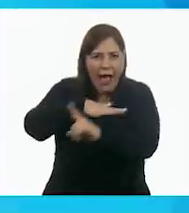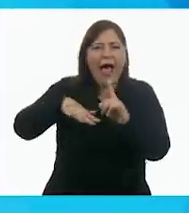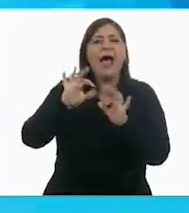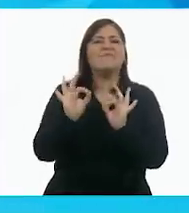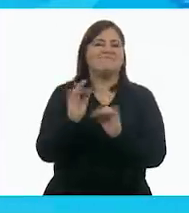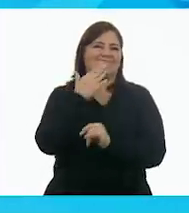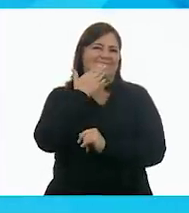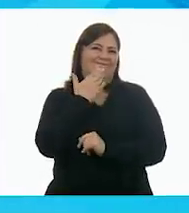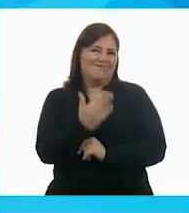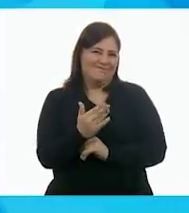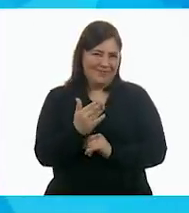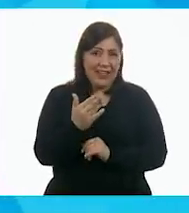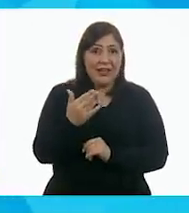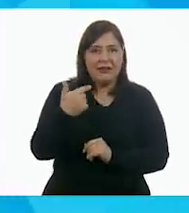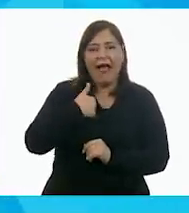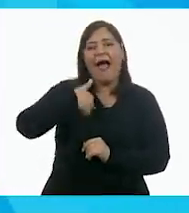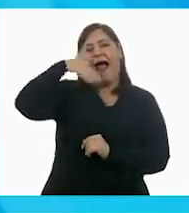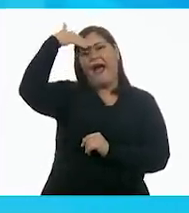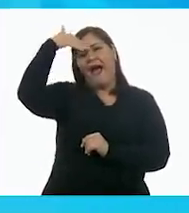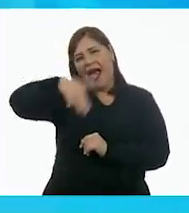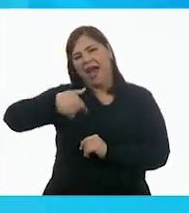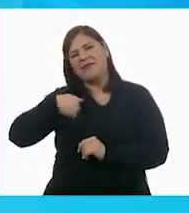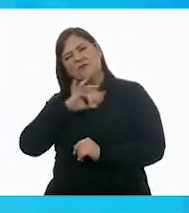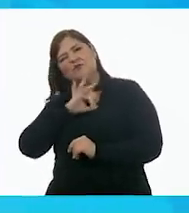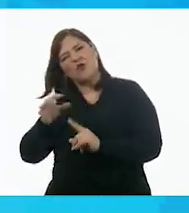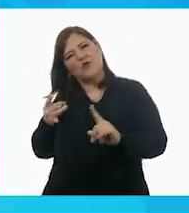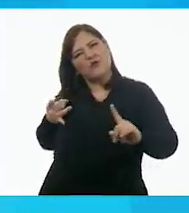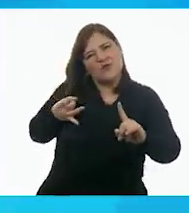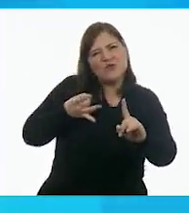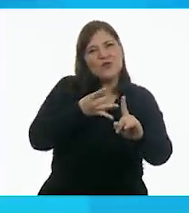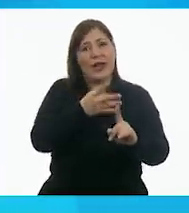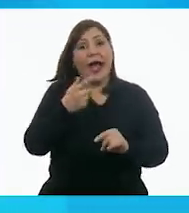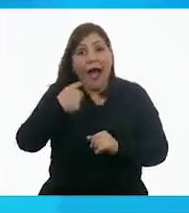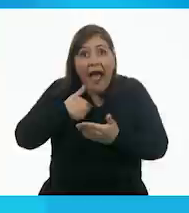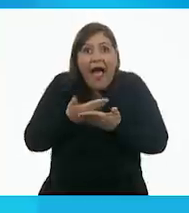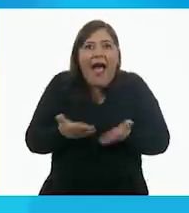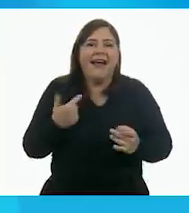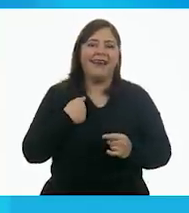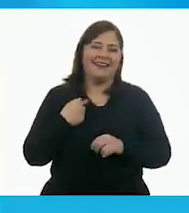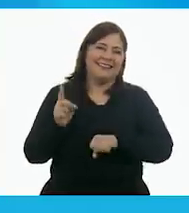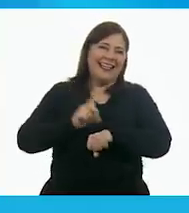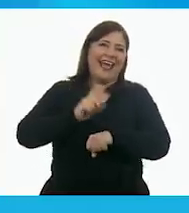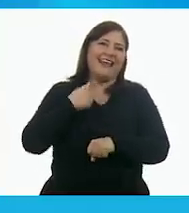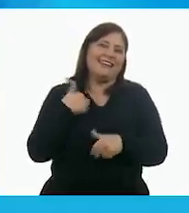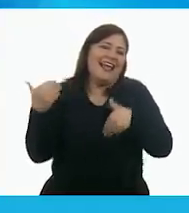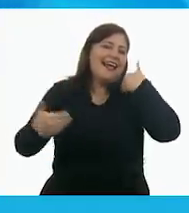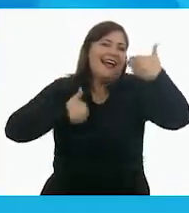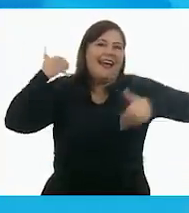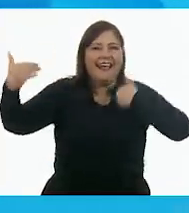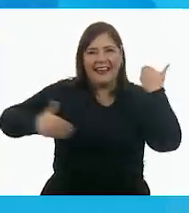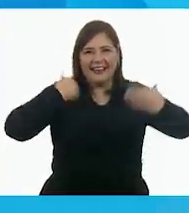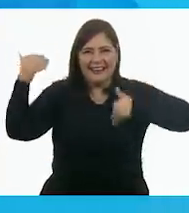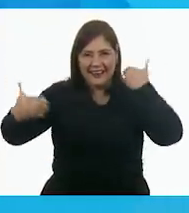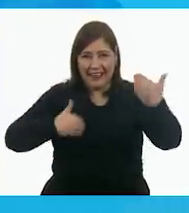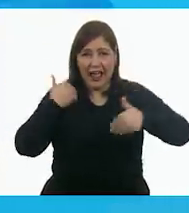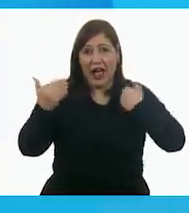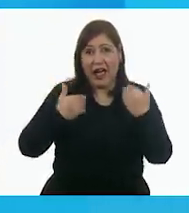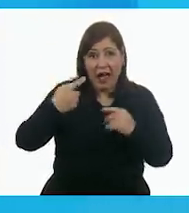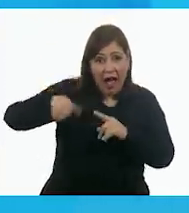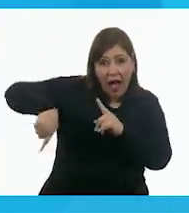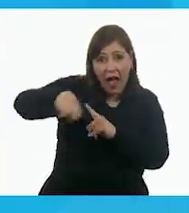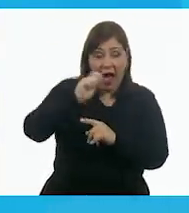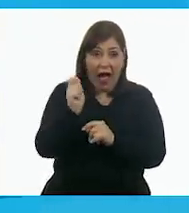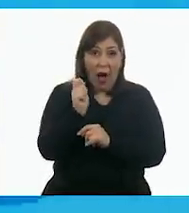todo saldrá perfectamente. Yo sabía que el triunfo llegaría, hoy es un día lleno de alegría.